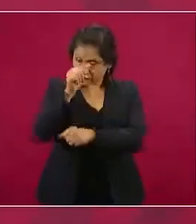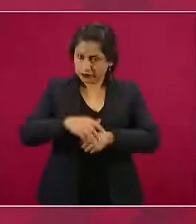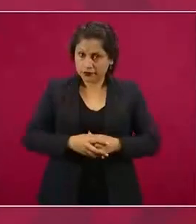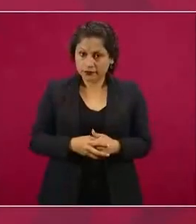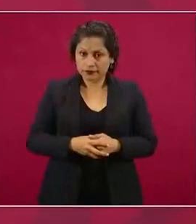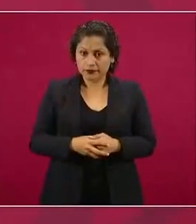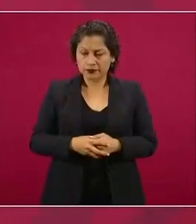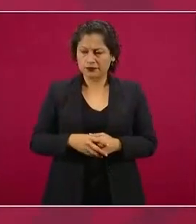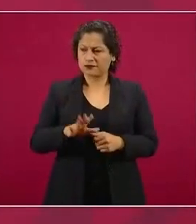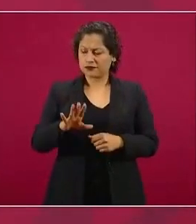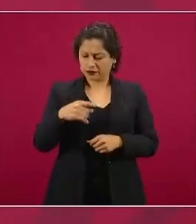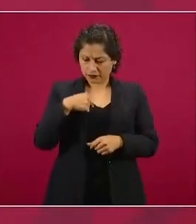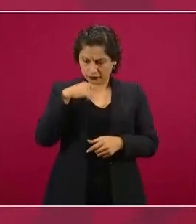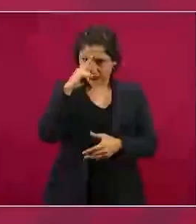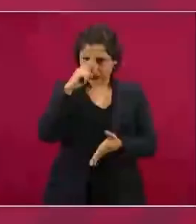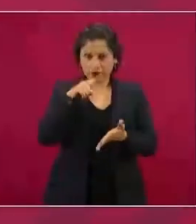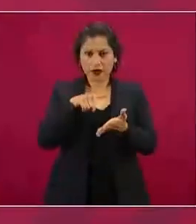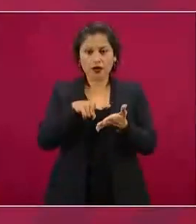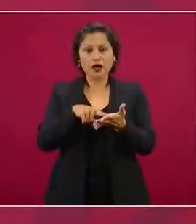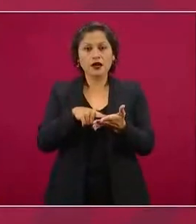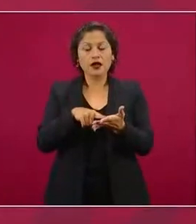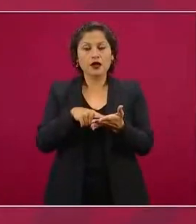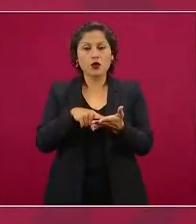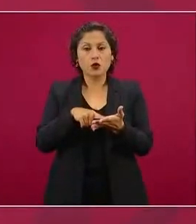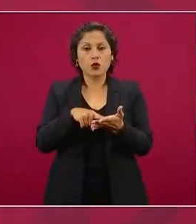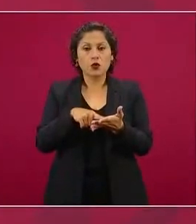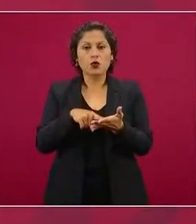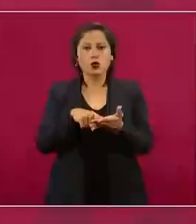Creo que se contrataron dos